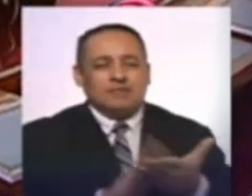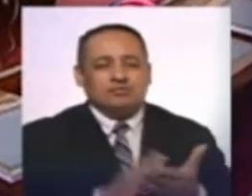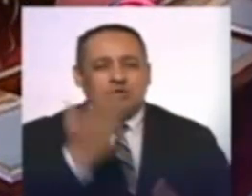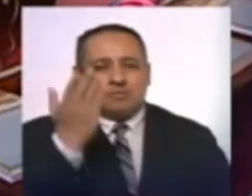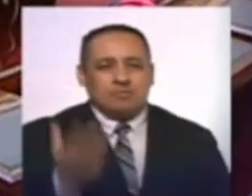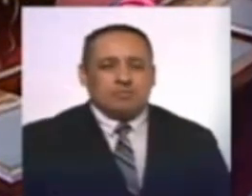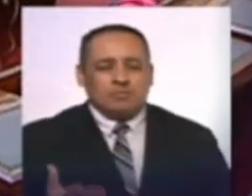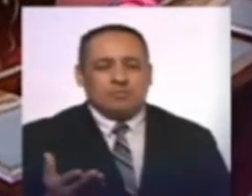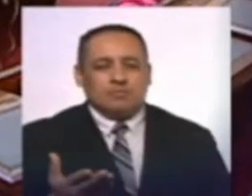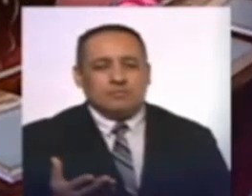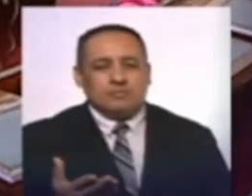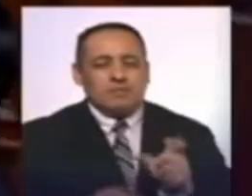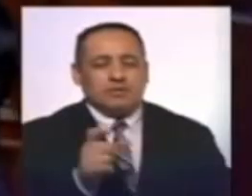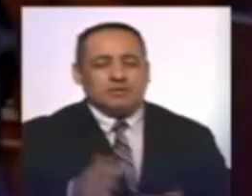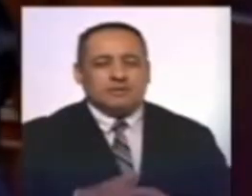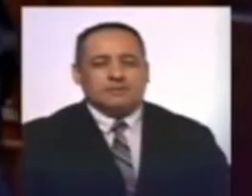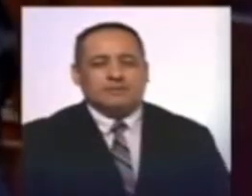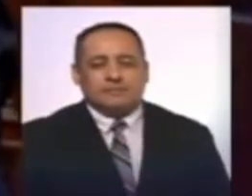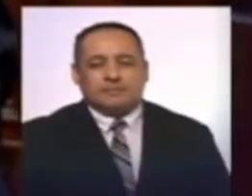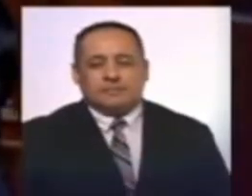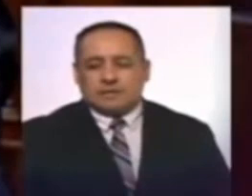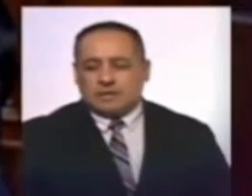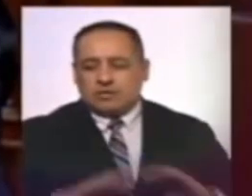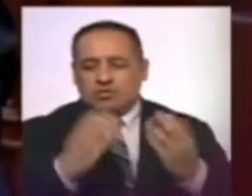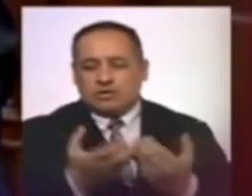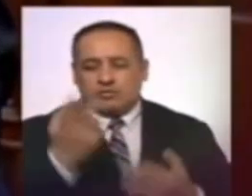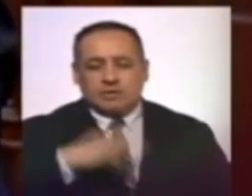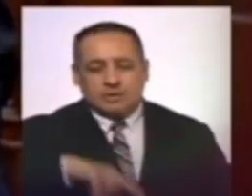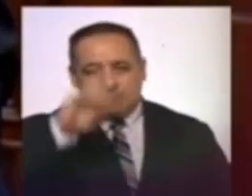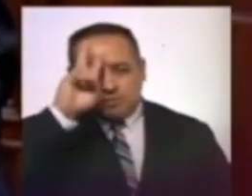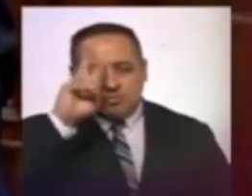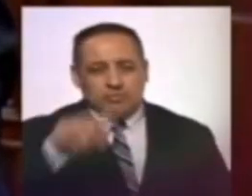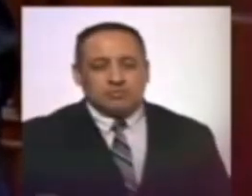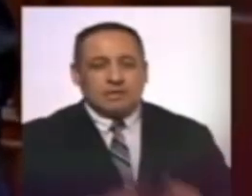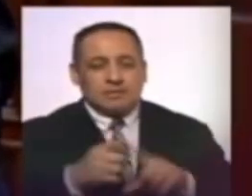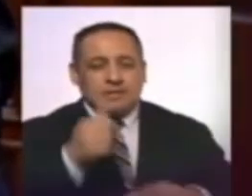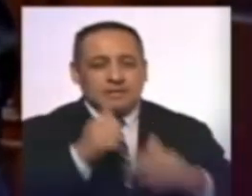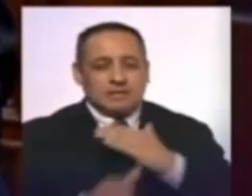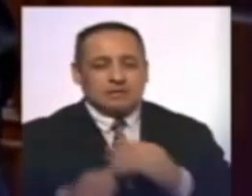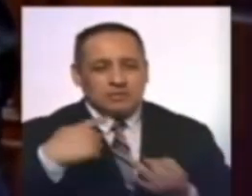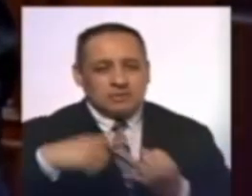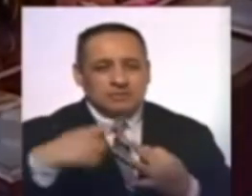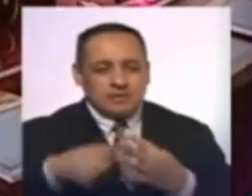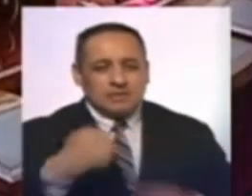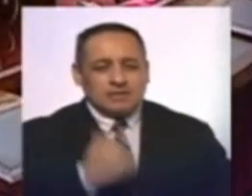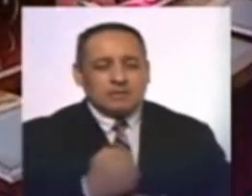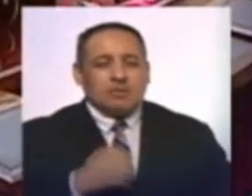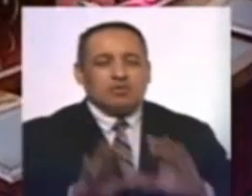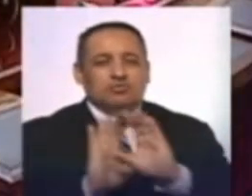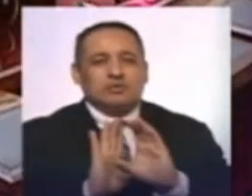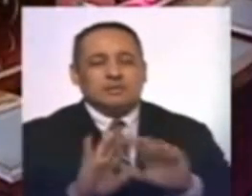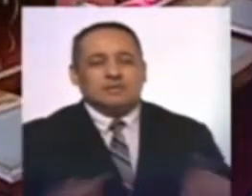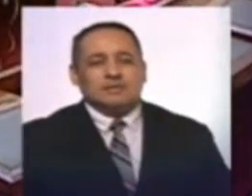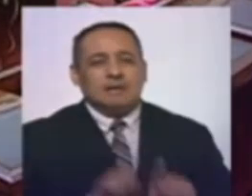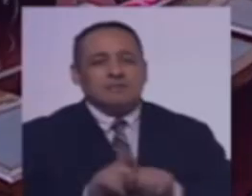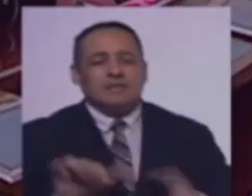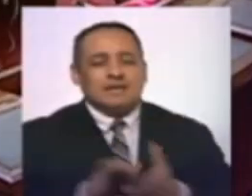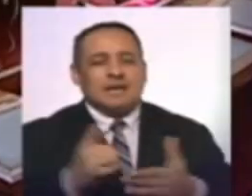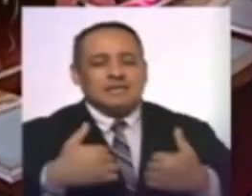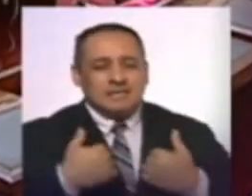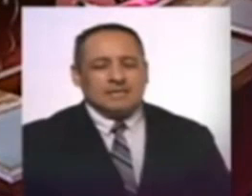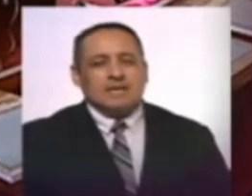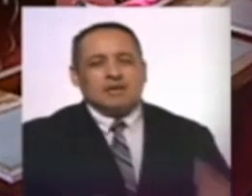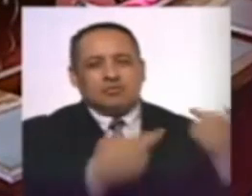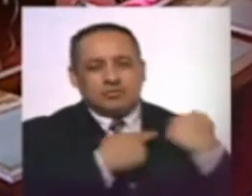Política del Perú desde 1993 la figura del Defensor del Pueblo, cuyo